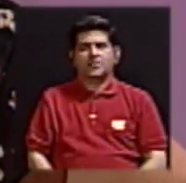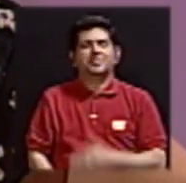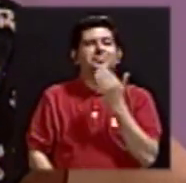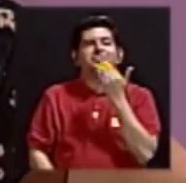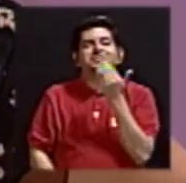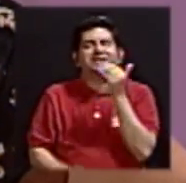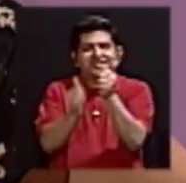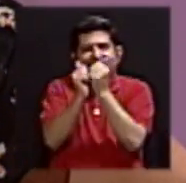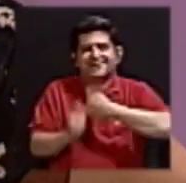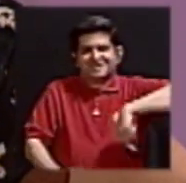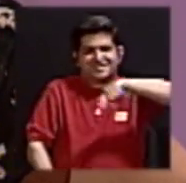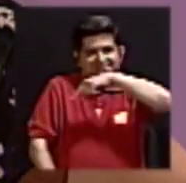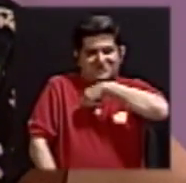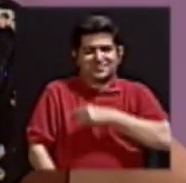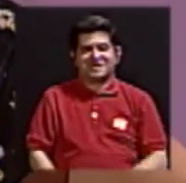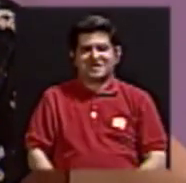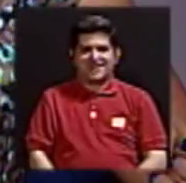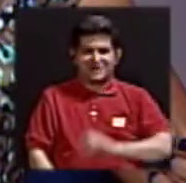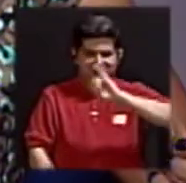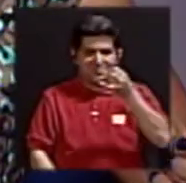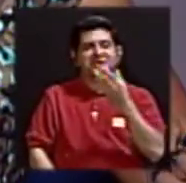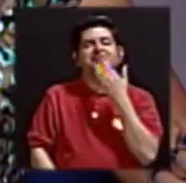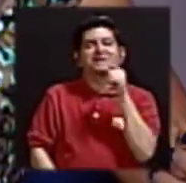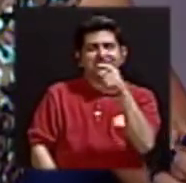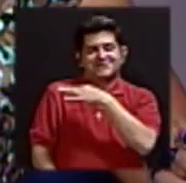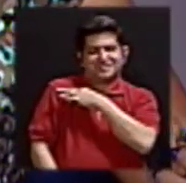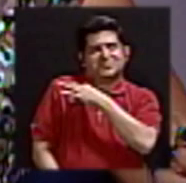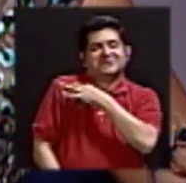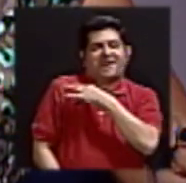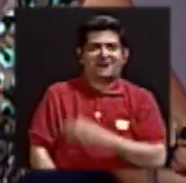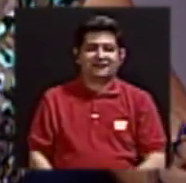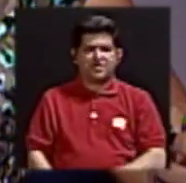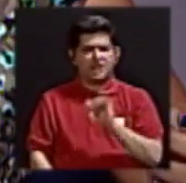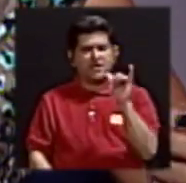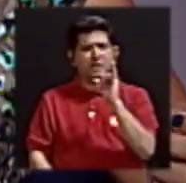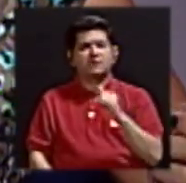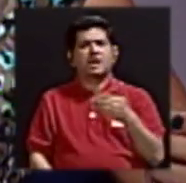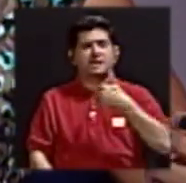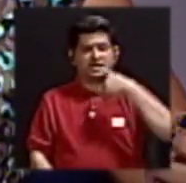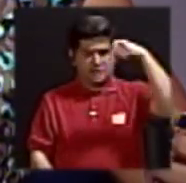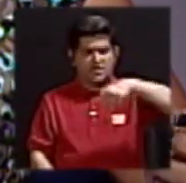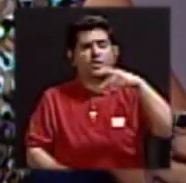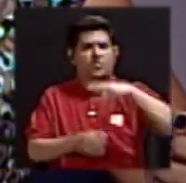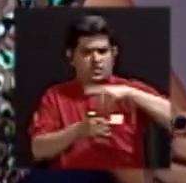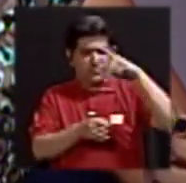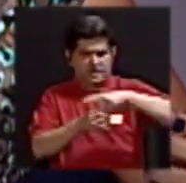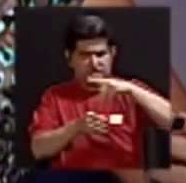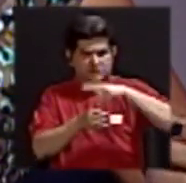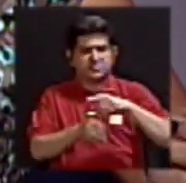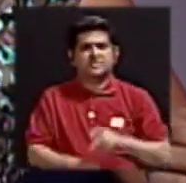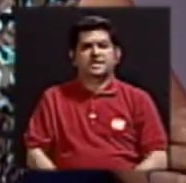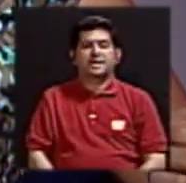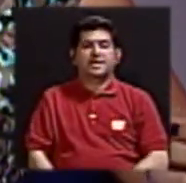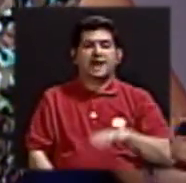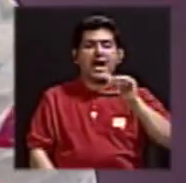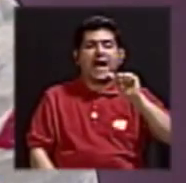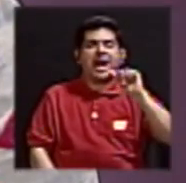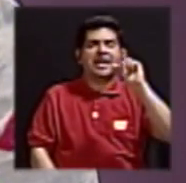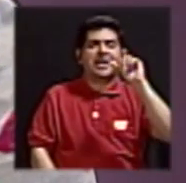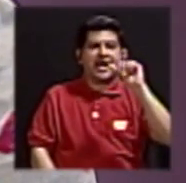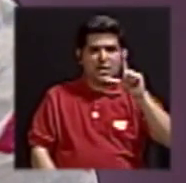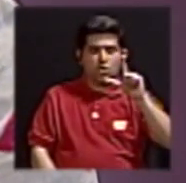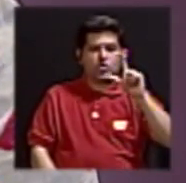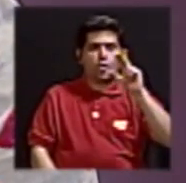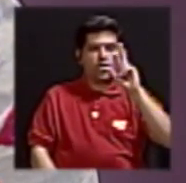Muchas gracias por acompañarnos, Yasmín. Gracias a ustedes por la invitación. Y también contamos con la participación de Ana Leonor